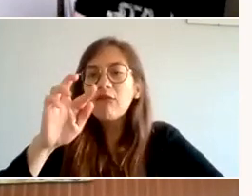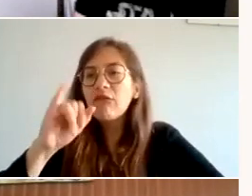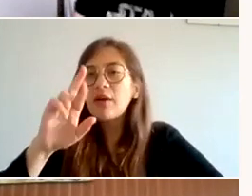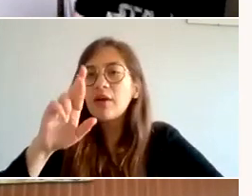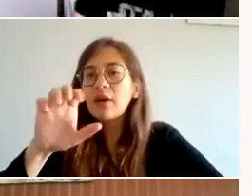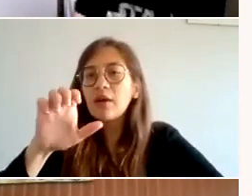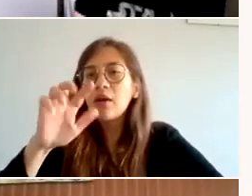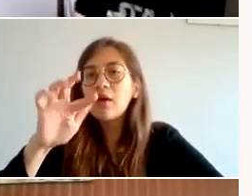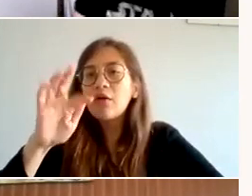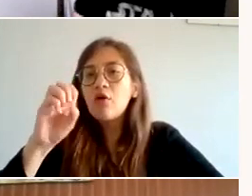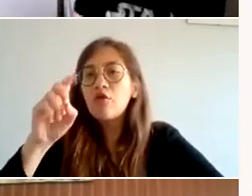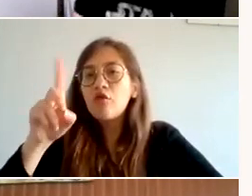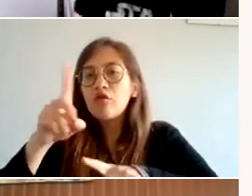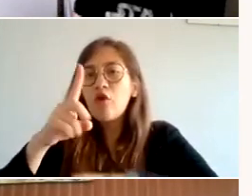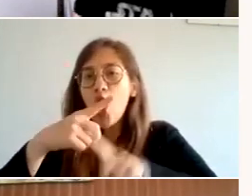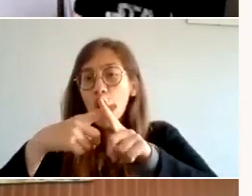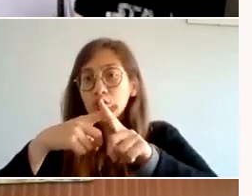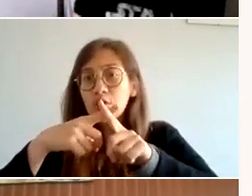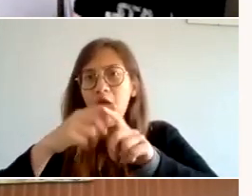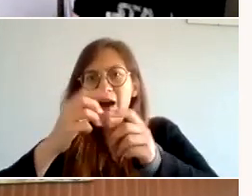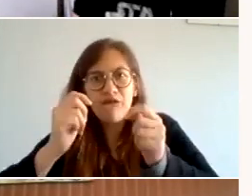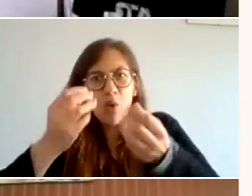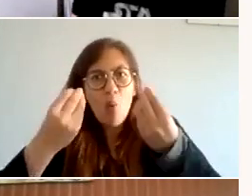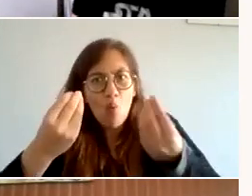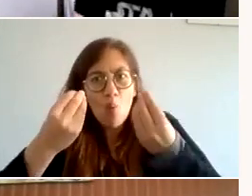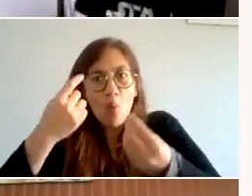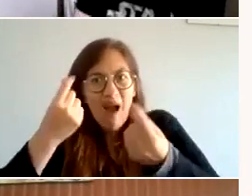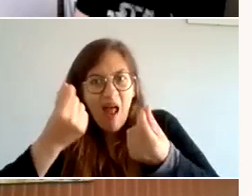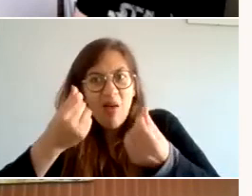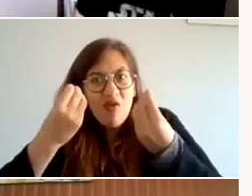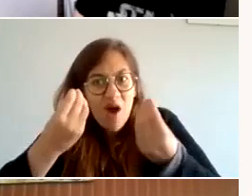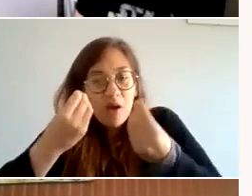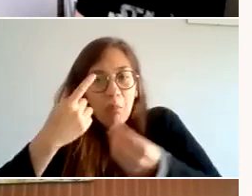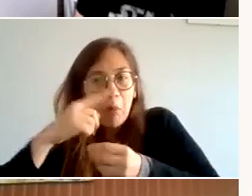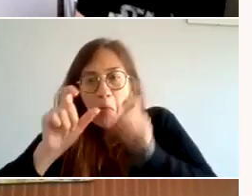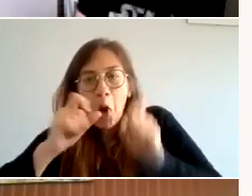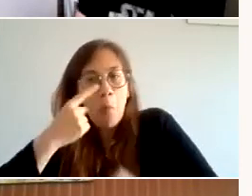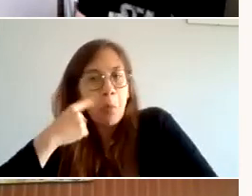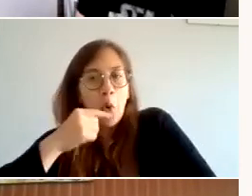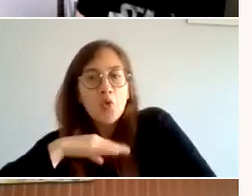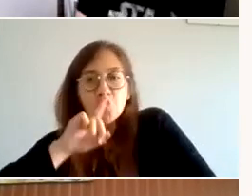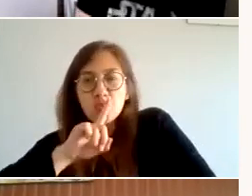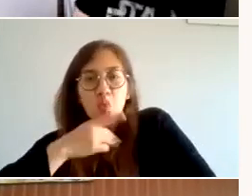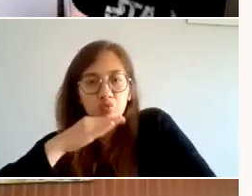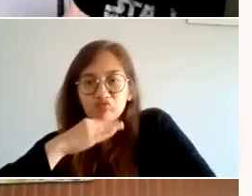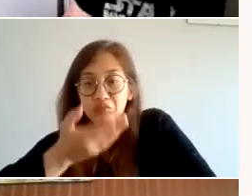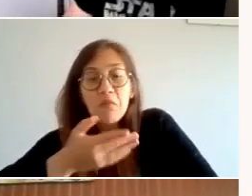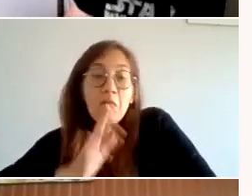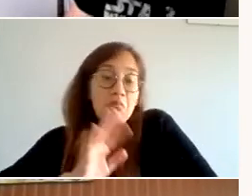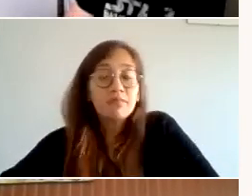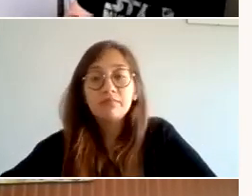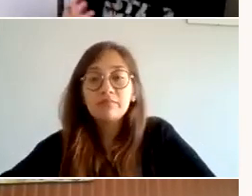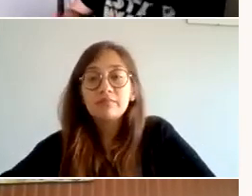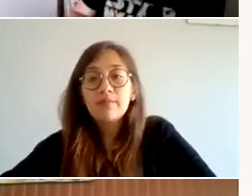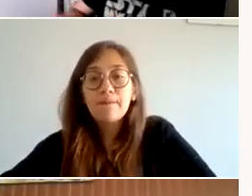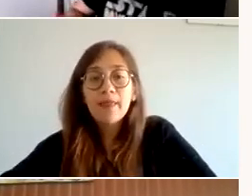muy bueno. Y Opera se mantiene con un bajo margen, ya son los que poco se utilizan.